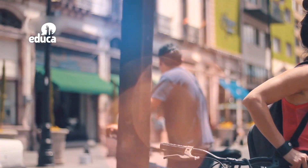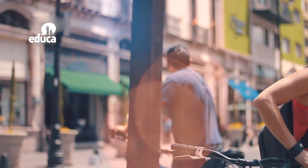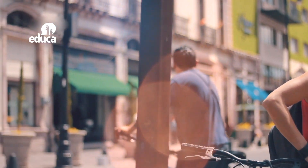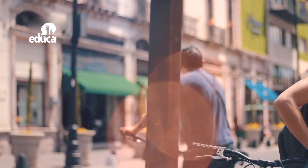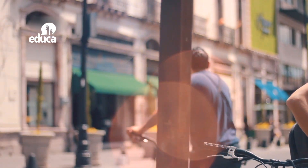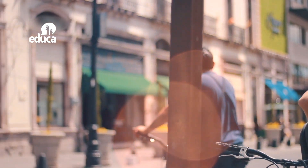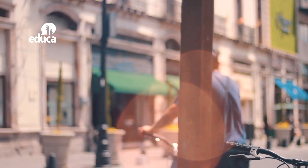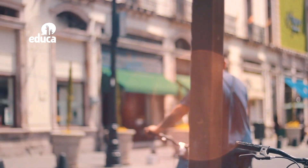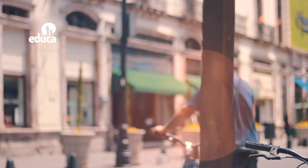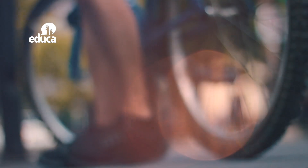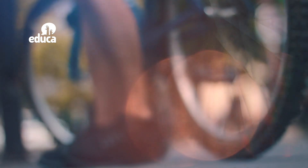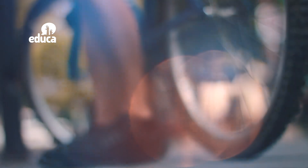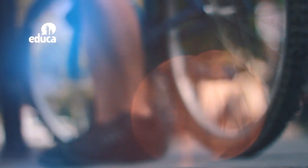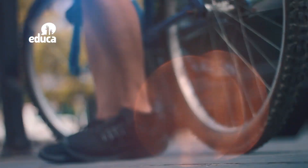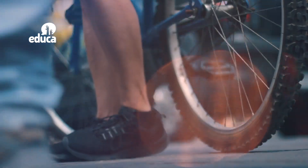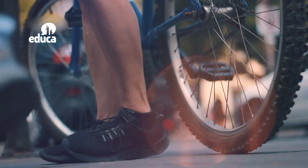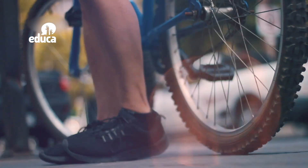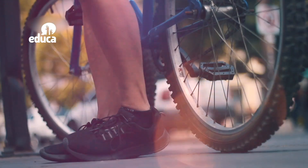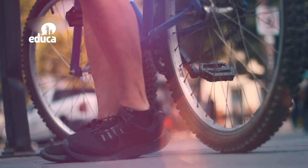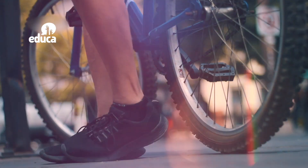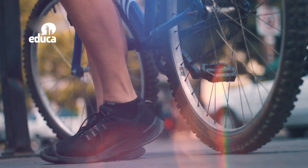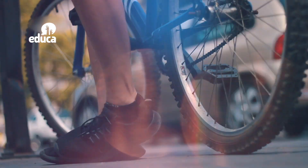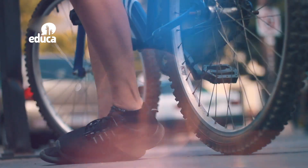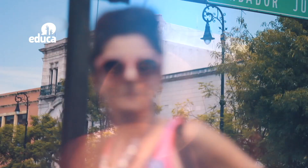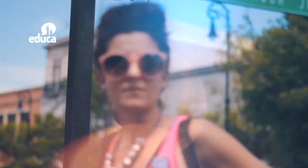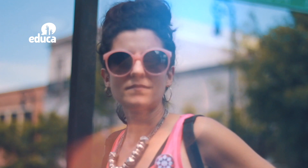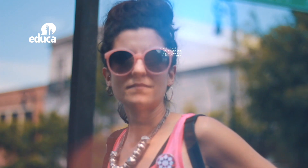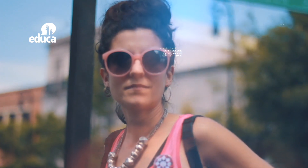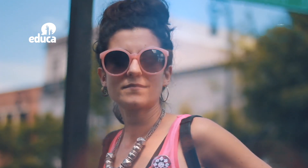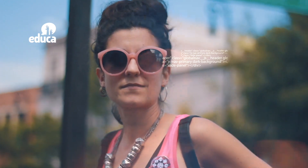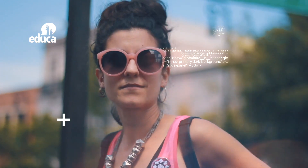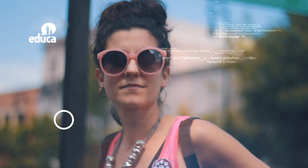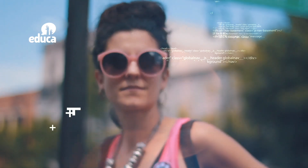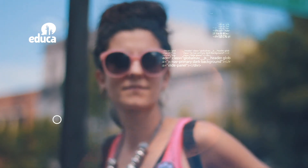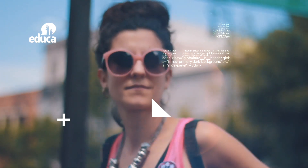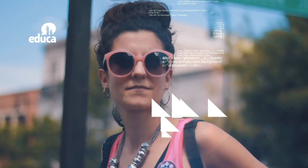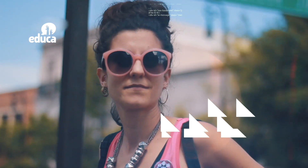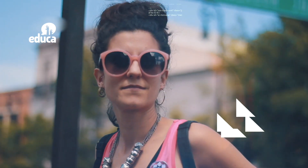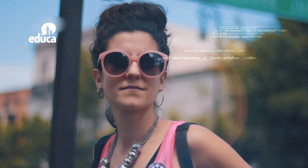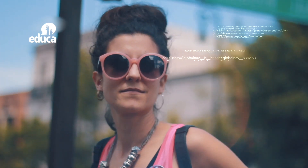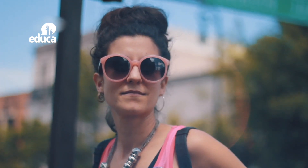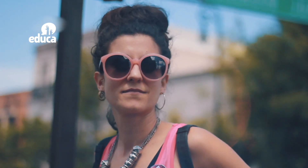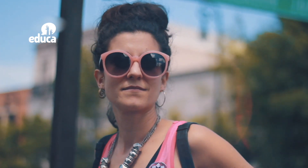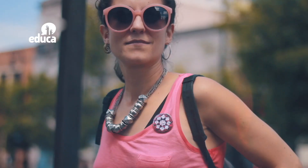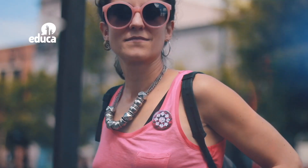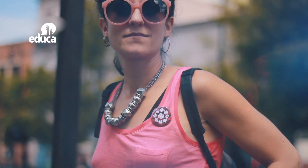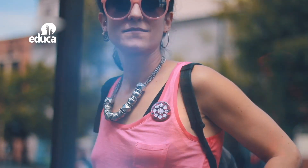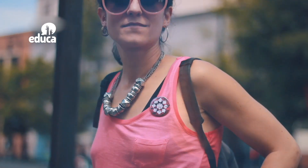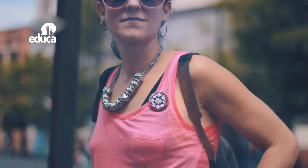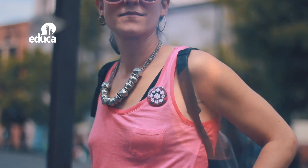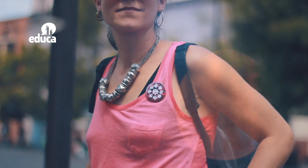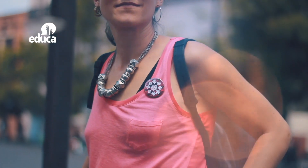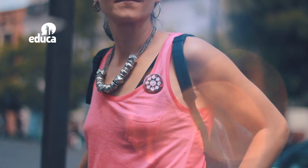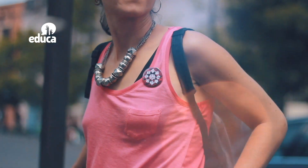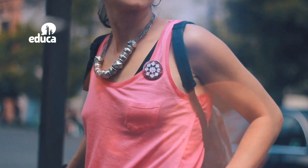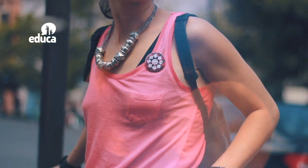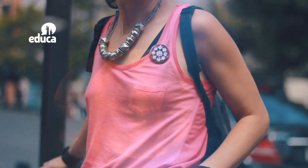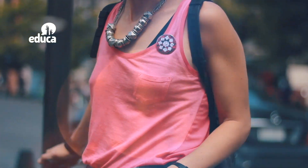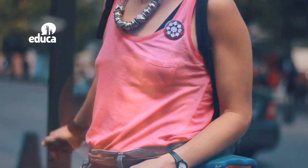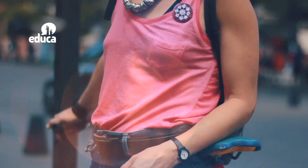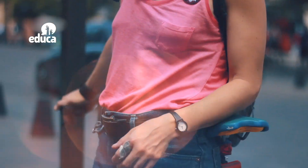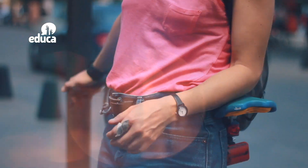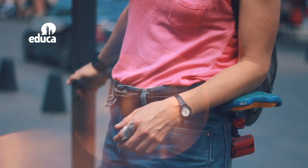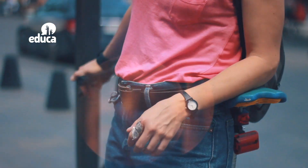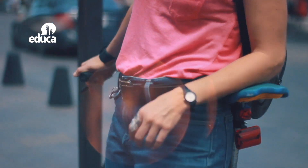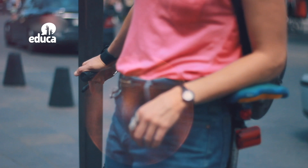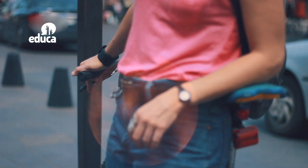hay varias maneras de enfrentarlo, ¿no? Depende del montaje, pero bueno, el proceso creativo, te digo, varía mucho,